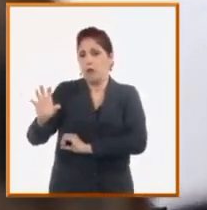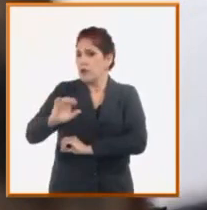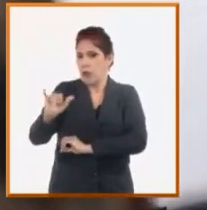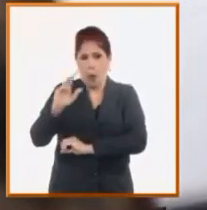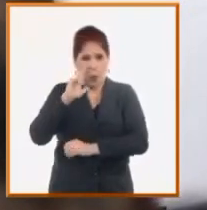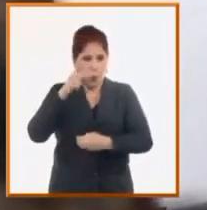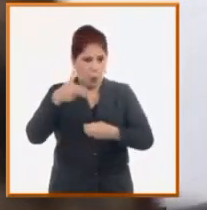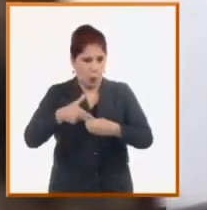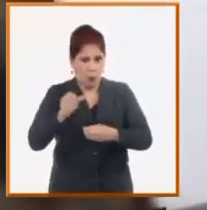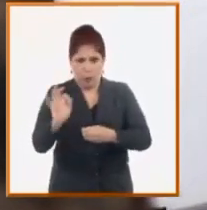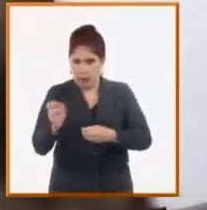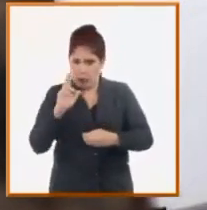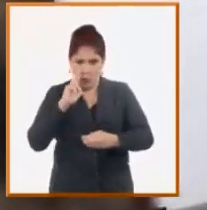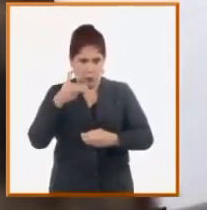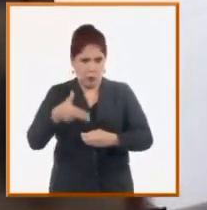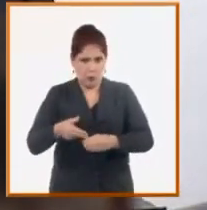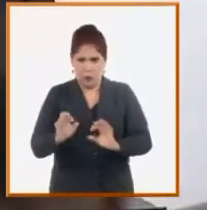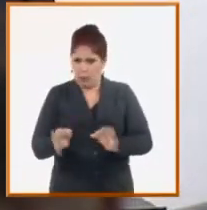combustible.